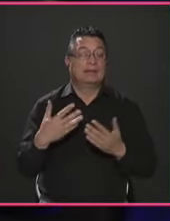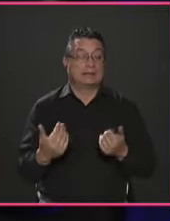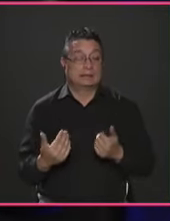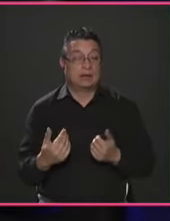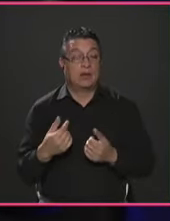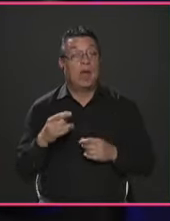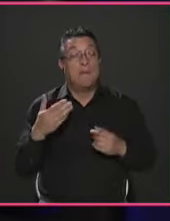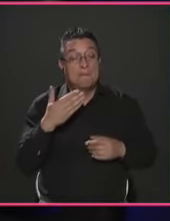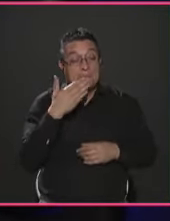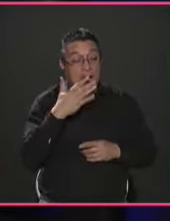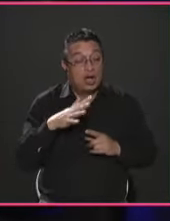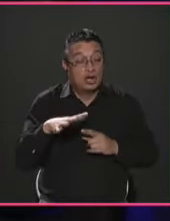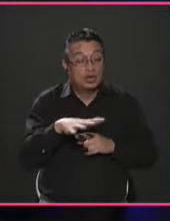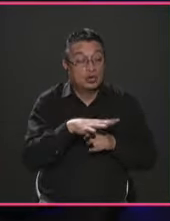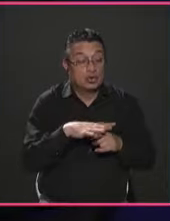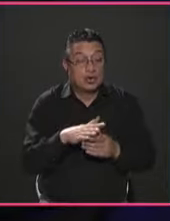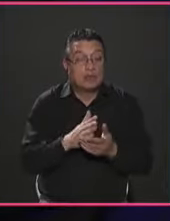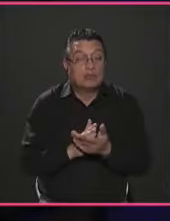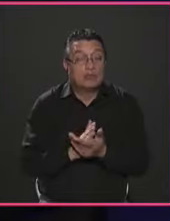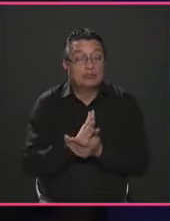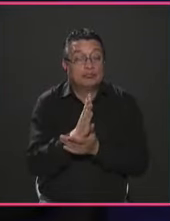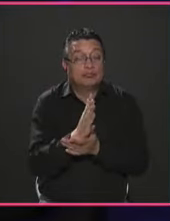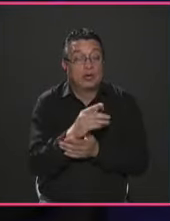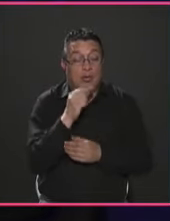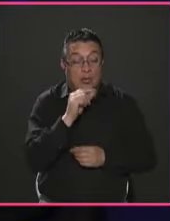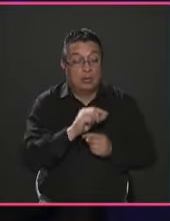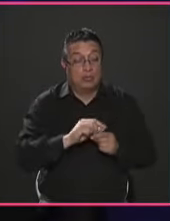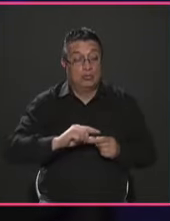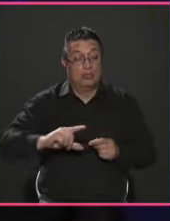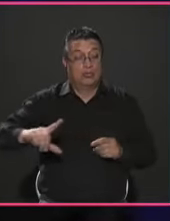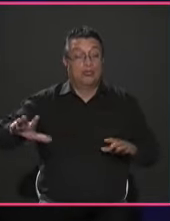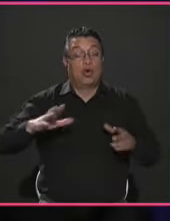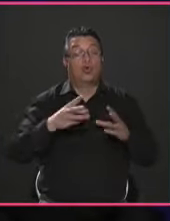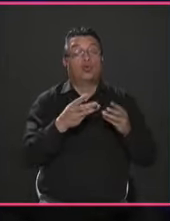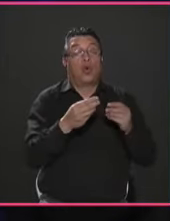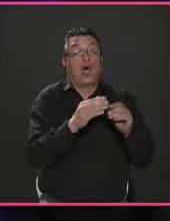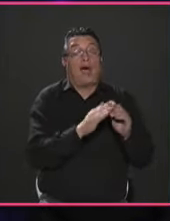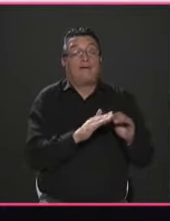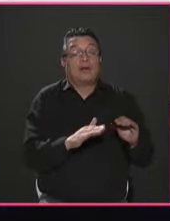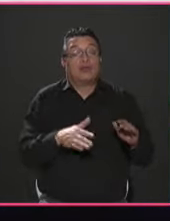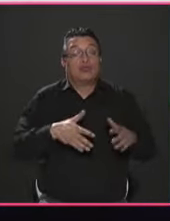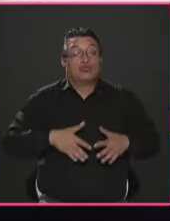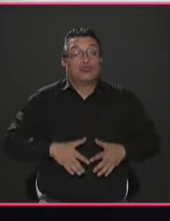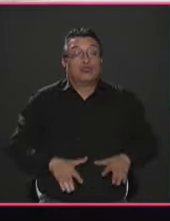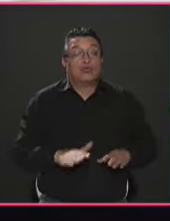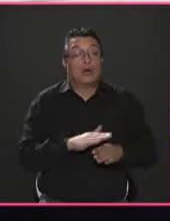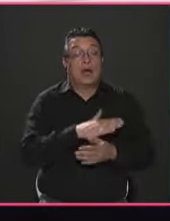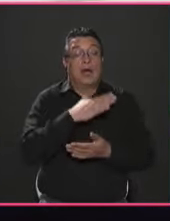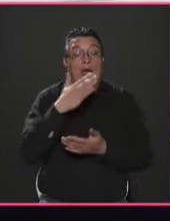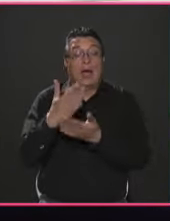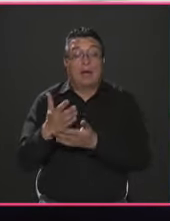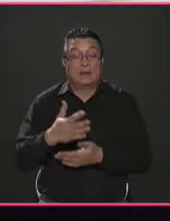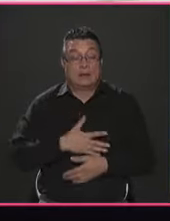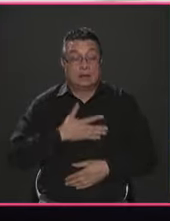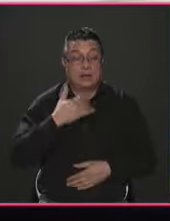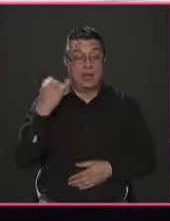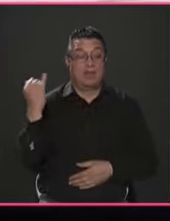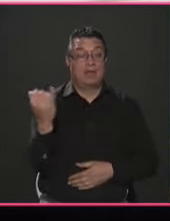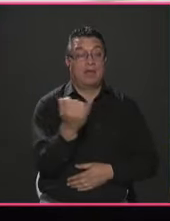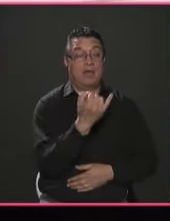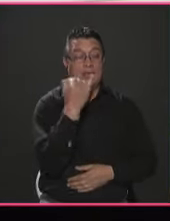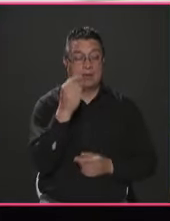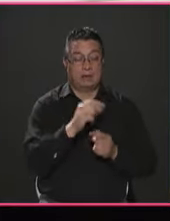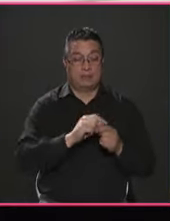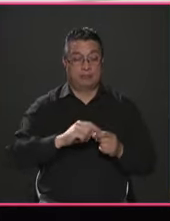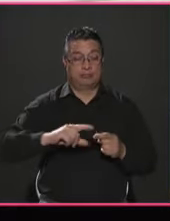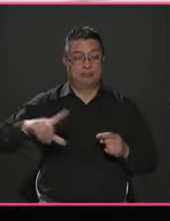mejor escenario comenzamos una trayectoria bastante suave hasta que nosotros podemos ejercer autonomía y nuestro poder y después